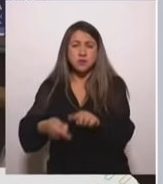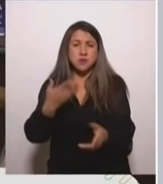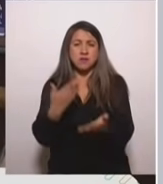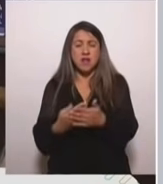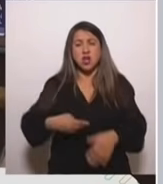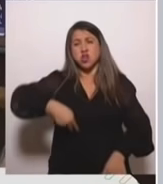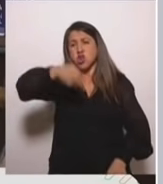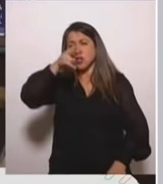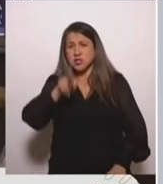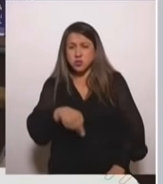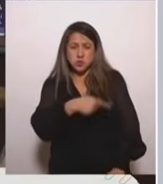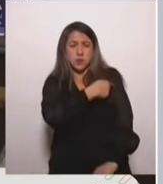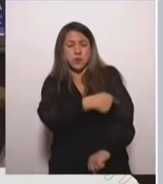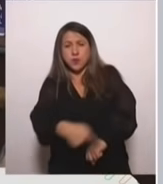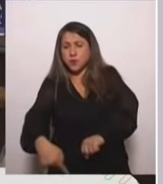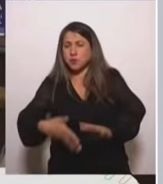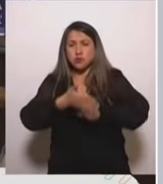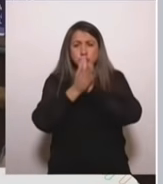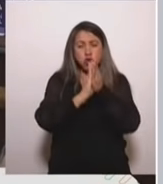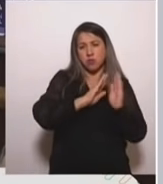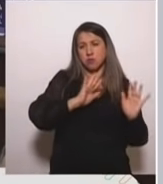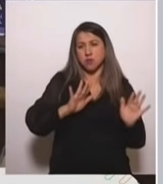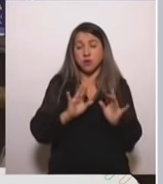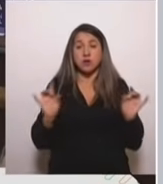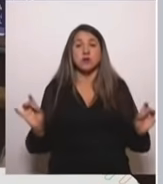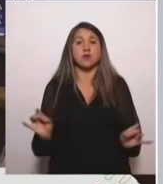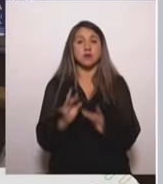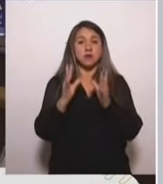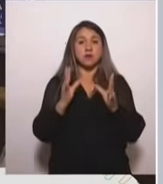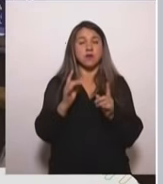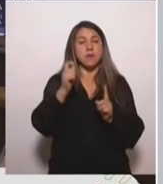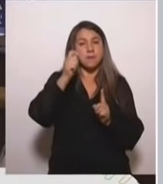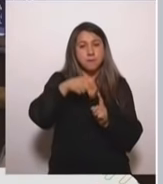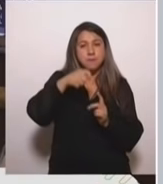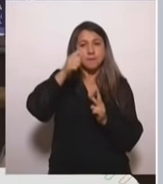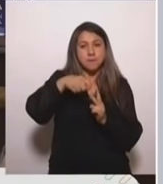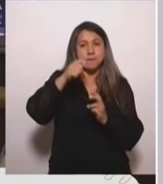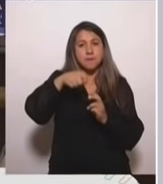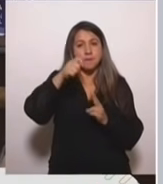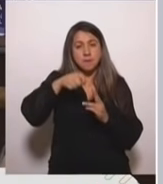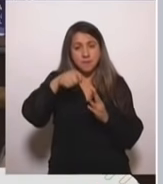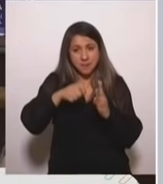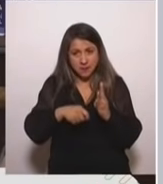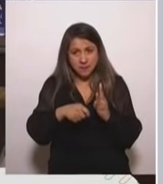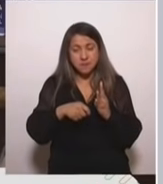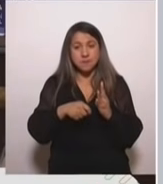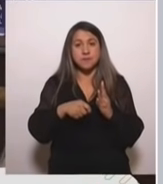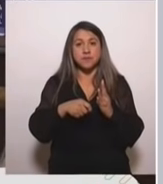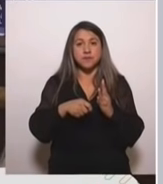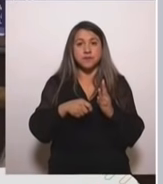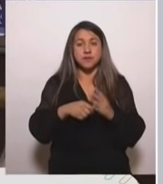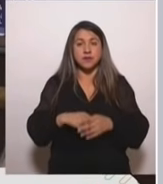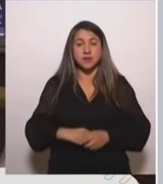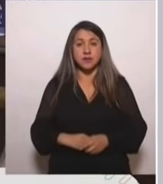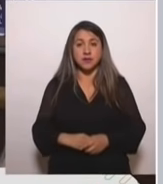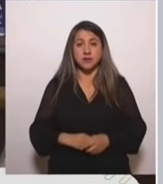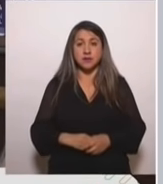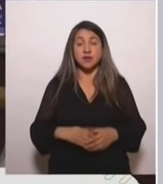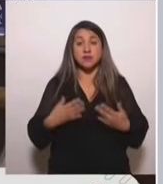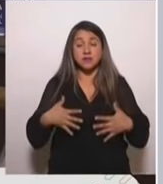ha adelantado la idea de que mientras tanto se podrían ir aprobando algunos aspectos a modo de